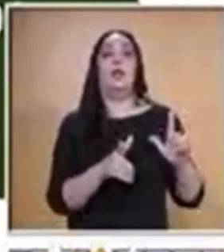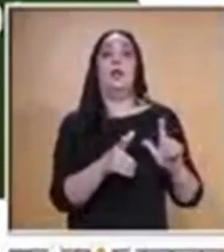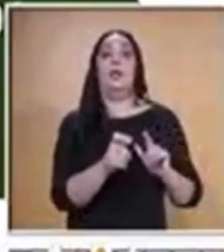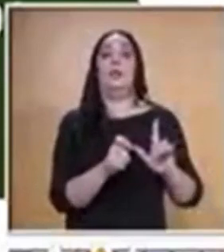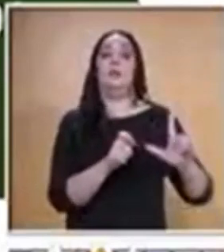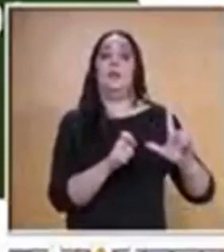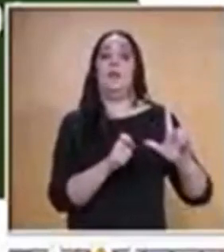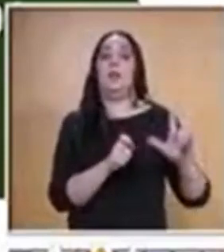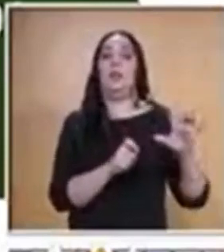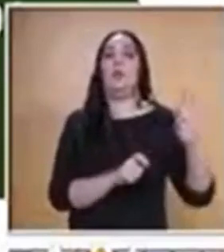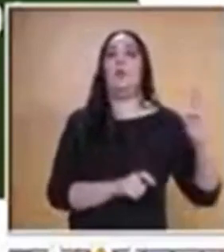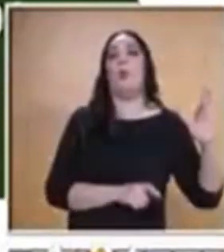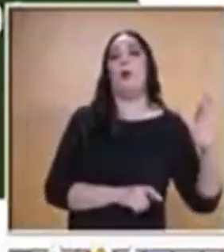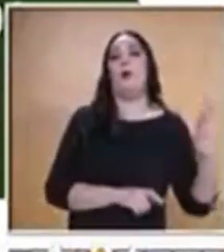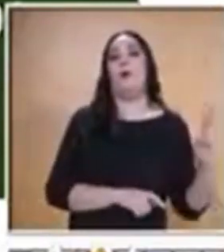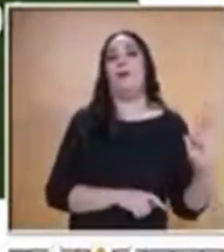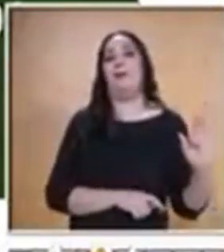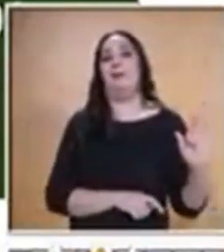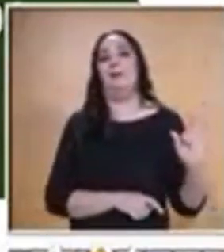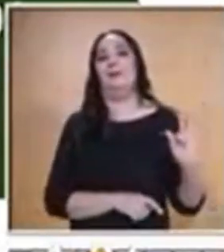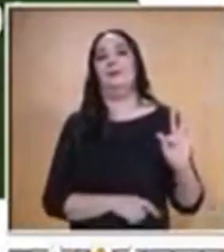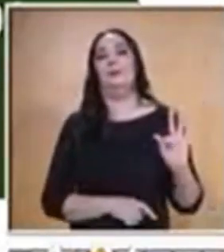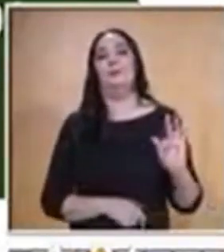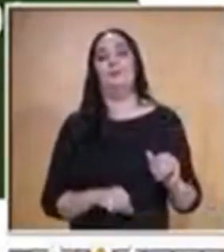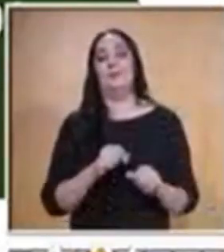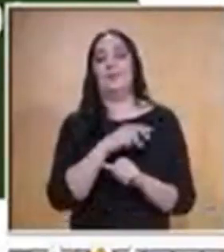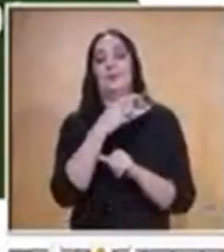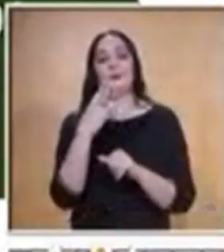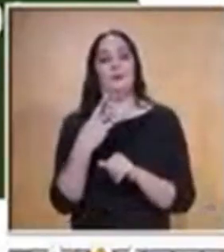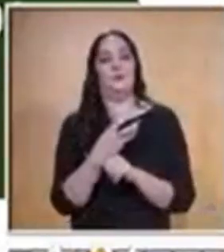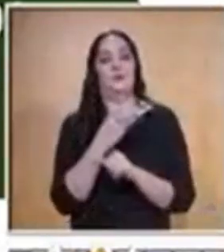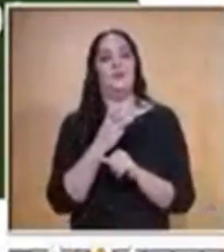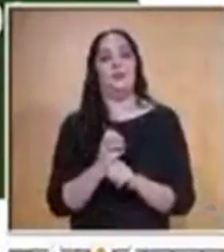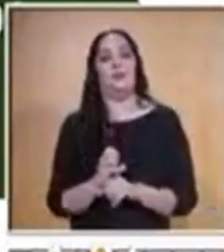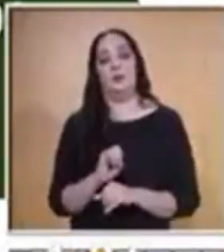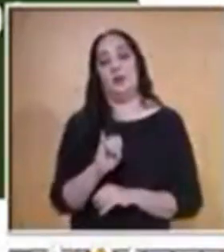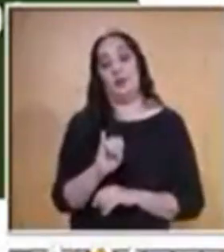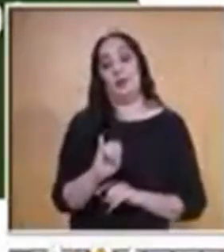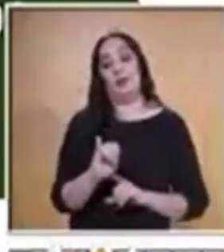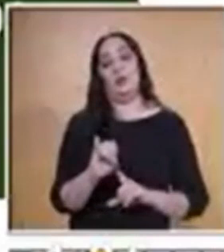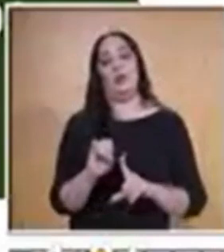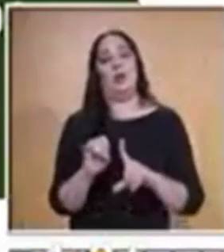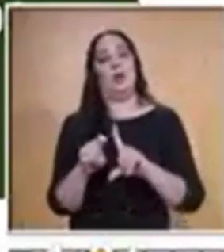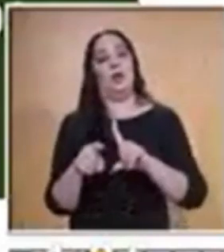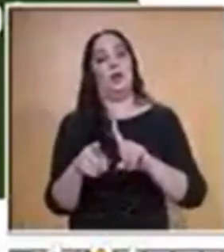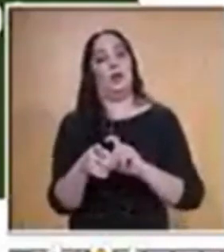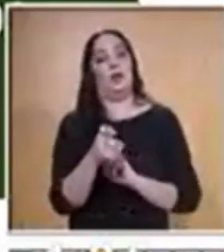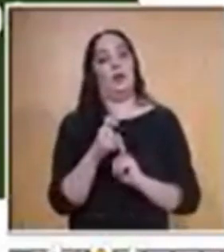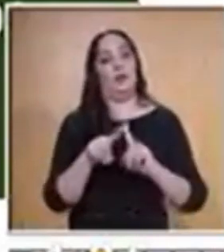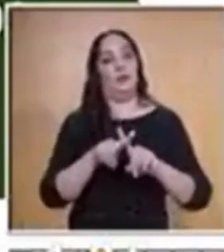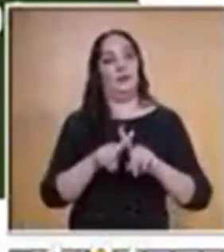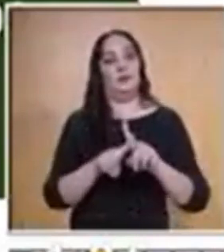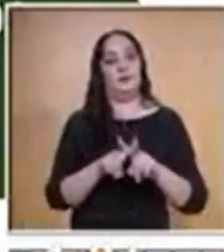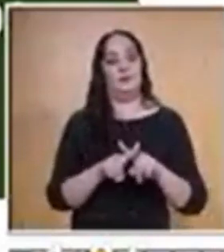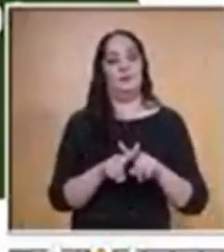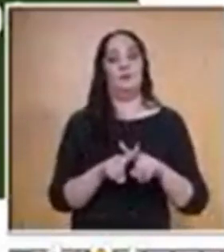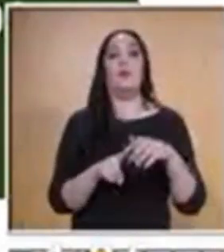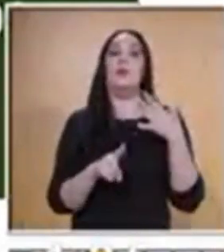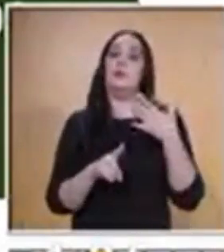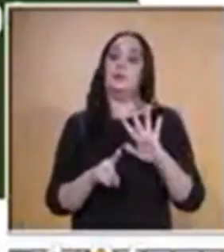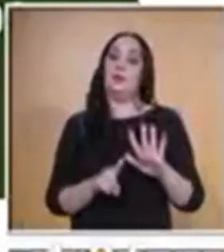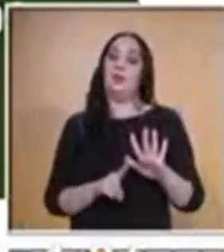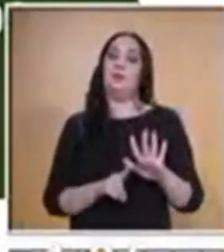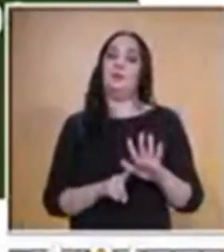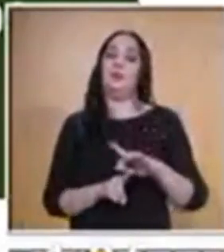es 40. En el tercer caso tengo una Y y una X. La X vale 10 y a la izquierda